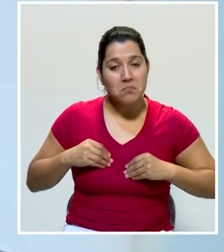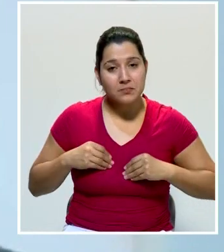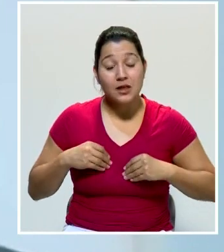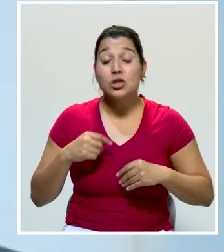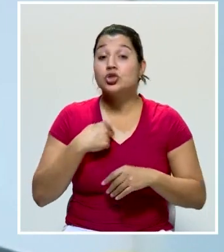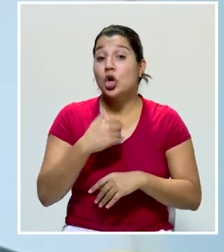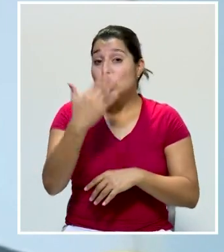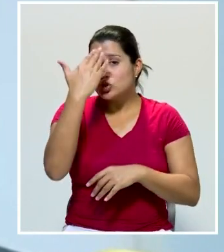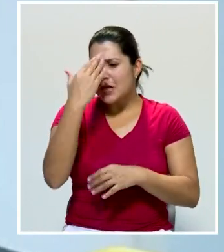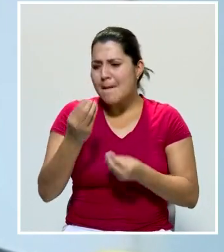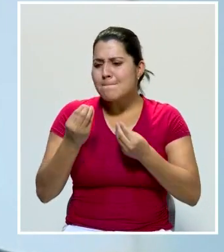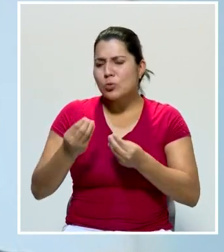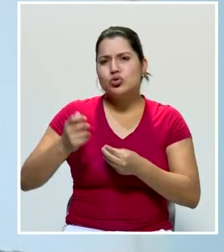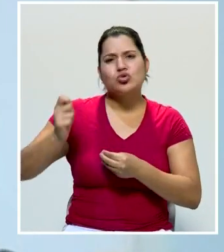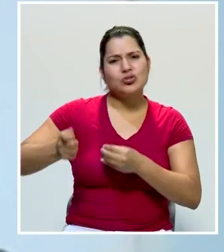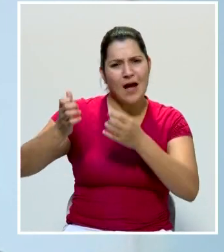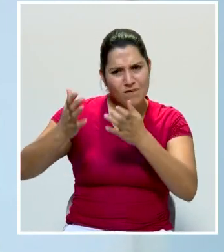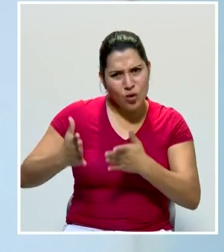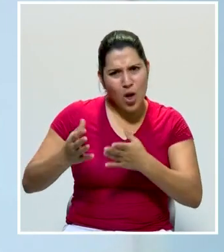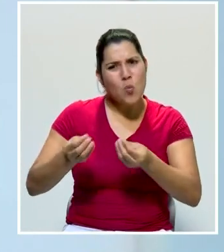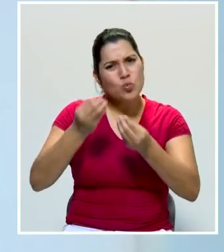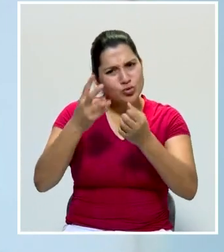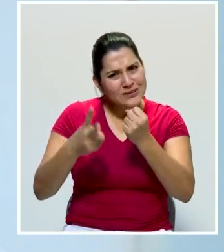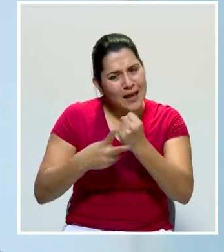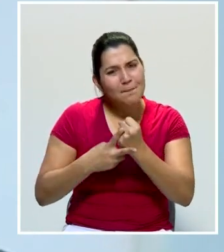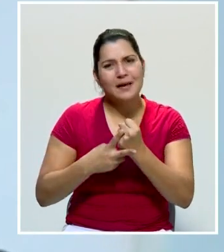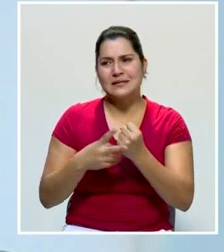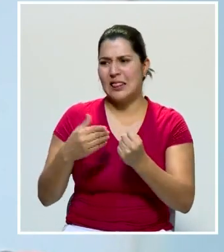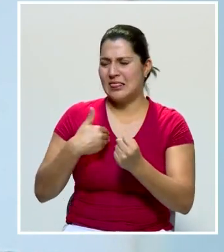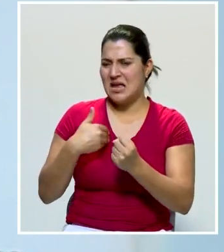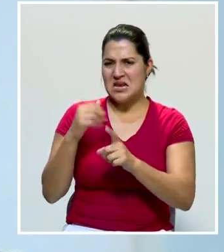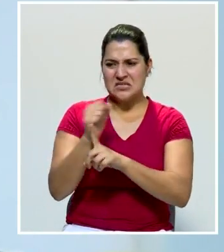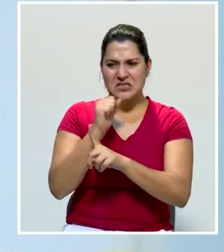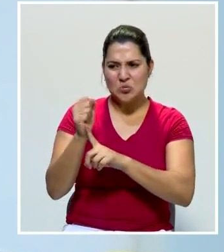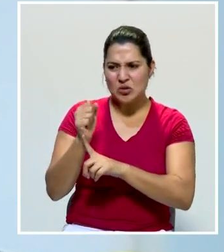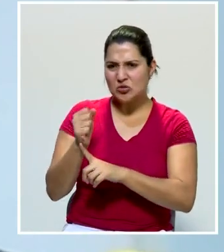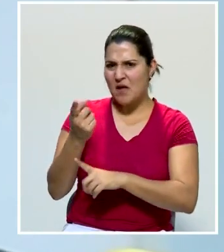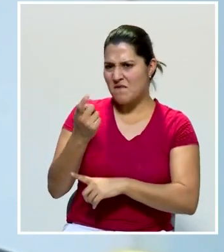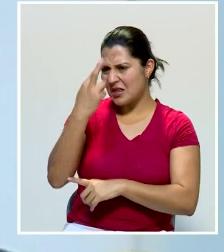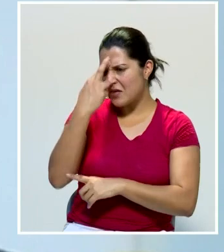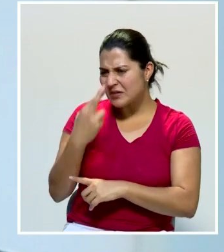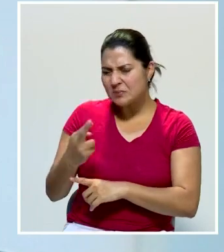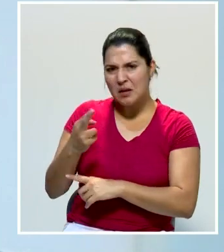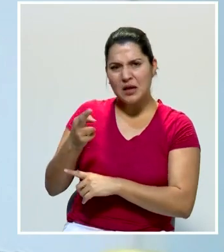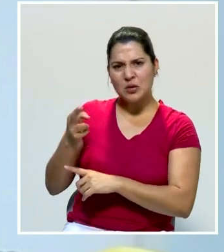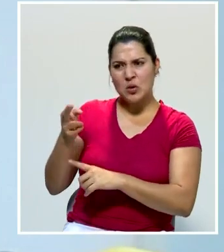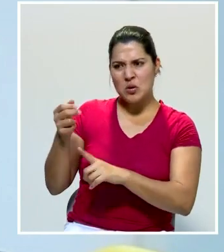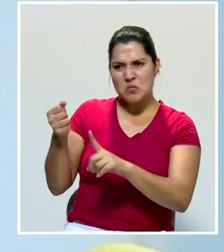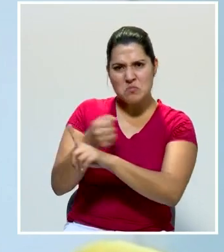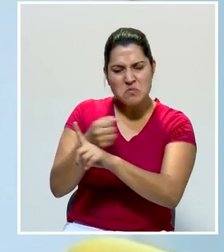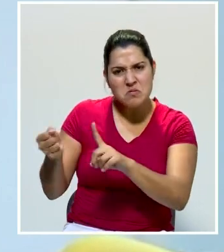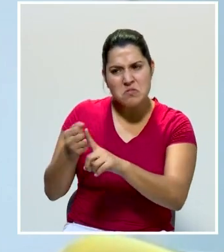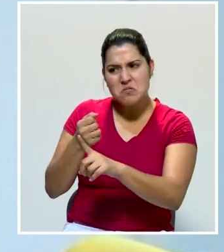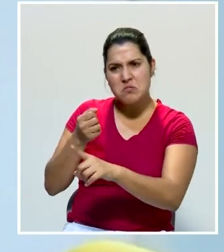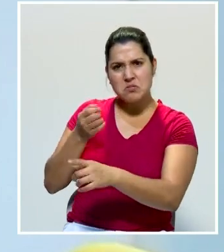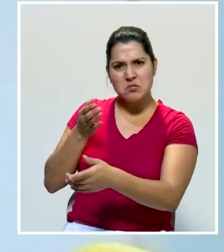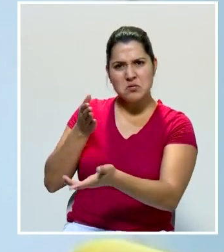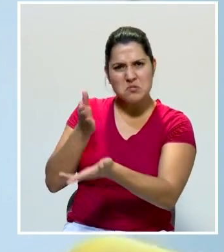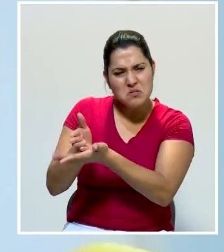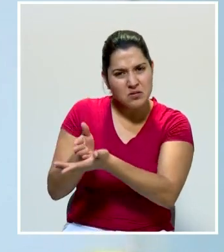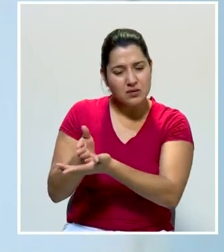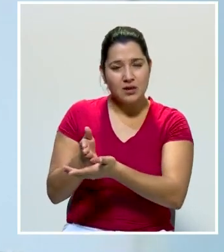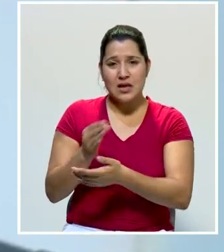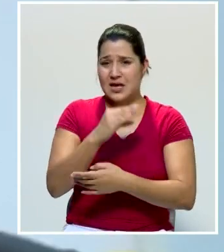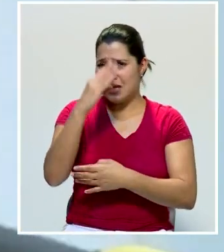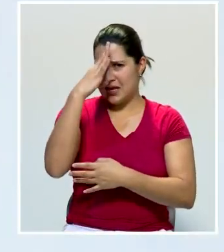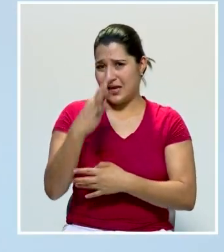y asesoras han vivido situaciones aquí de acoso, de irrespeto, de violencia, y al menos este diputado como jefe inmediato no